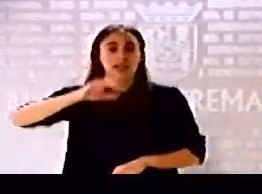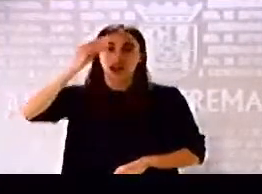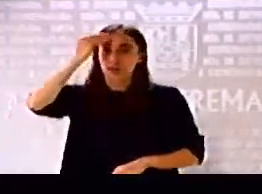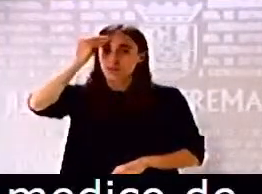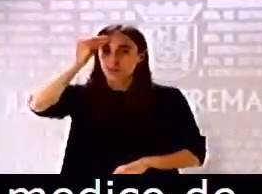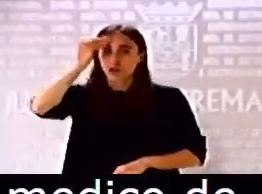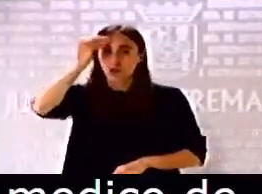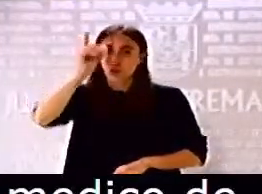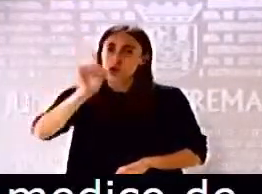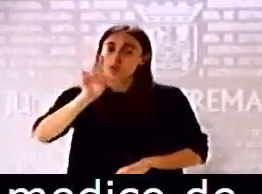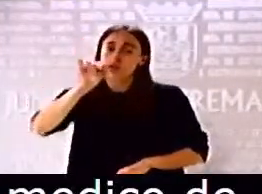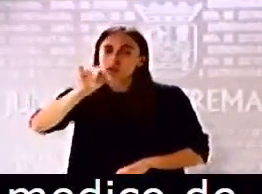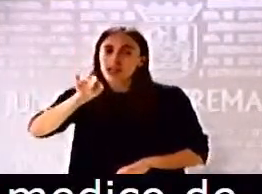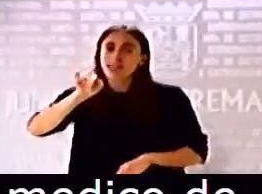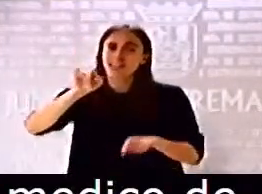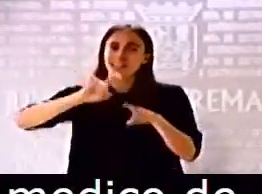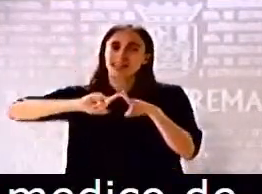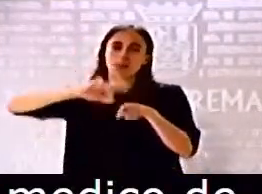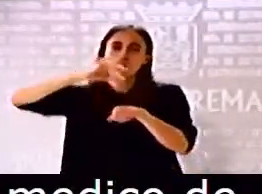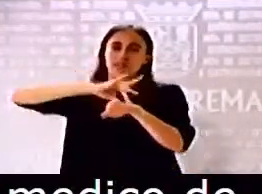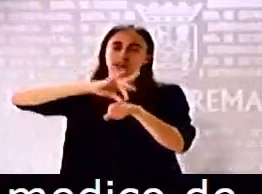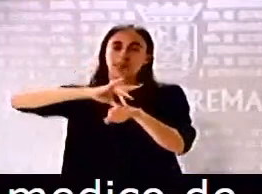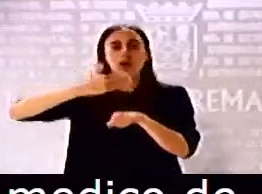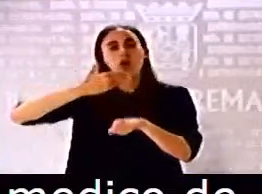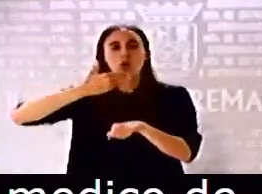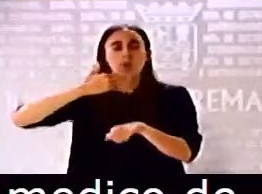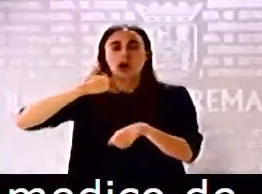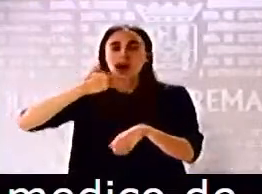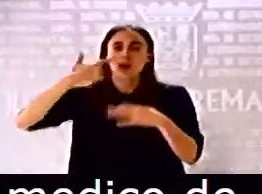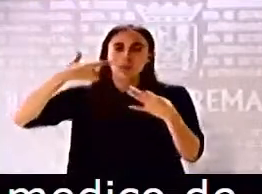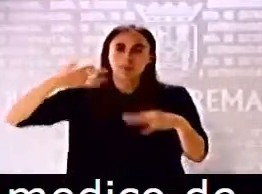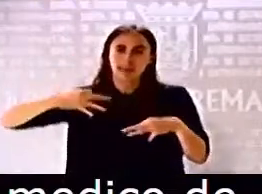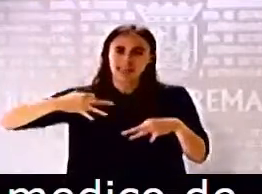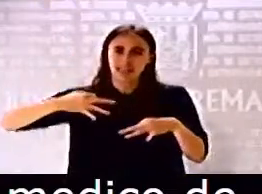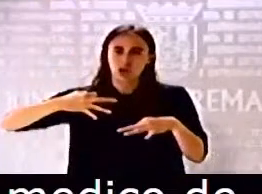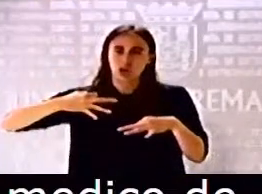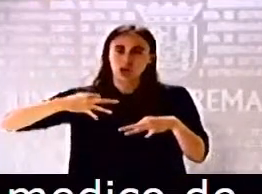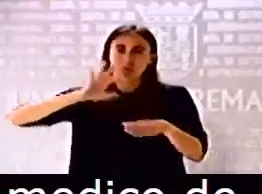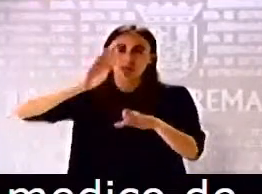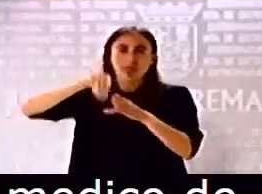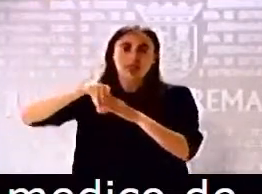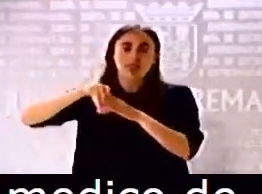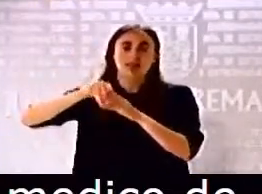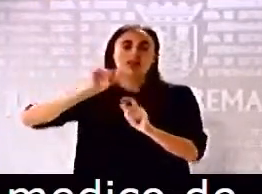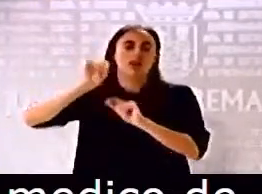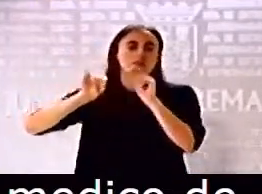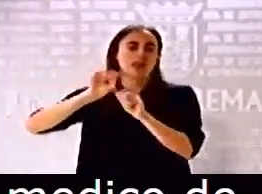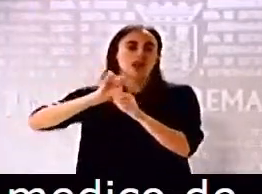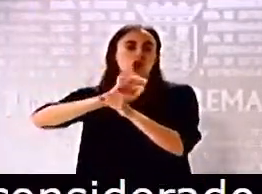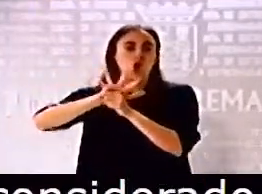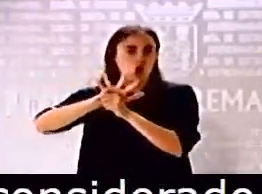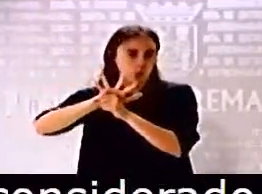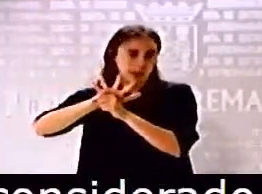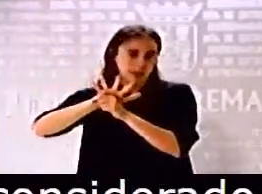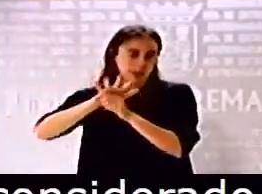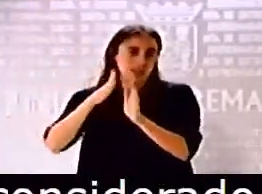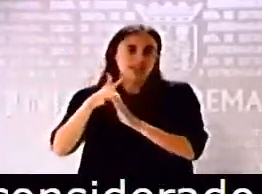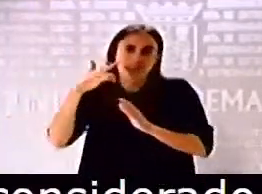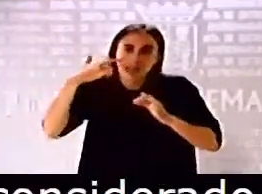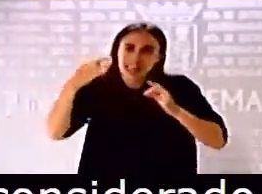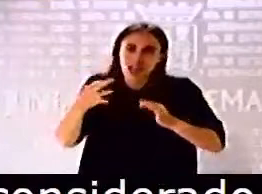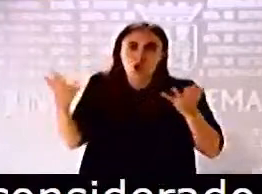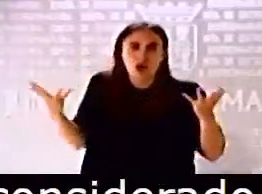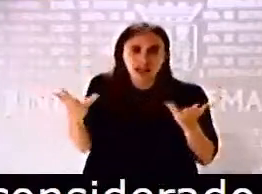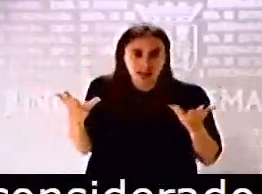esa enfermedad como un factor de riesgo en la infección por COVID, de riesgo grave como